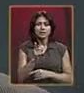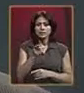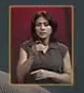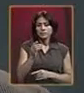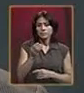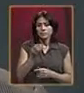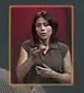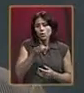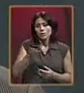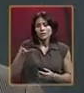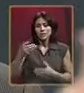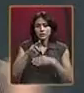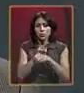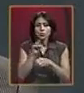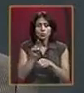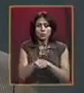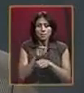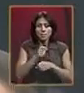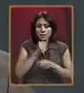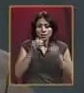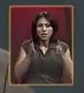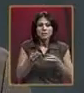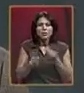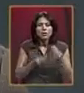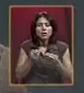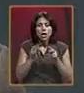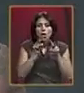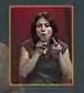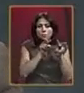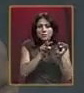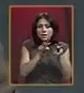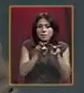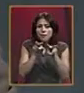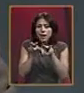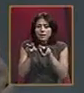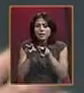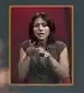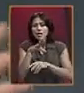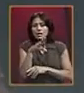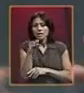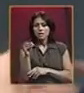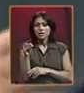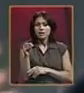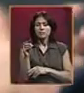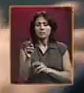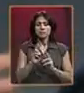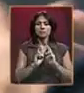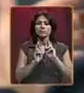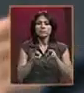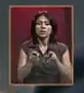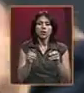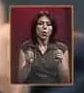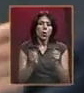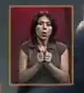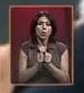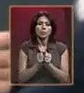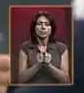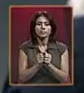medidas de periodismo es observar, sí, y reaccionar con relativa, sobre